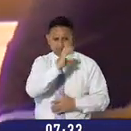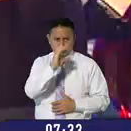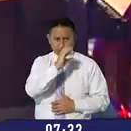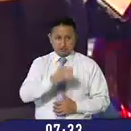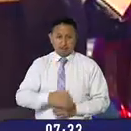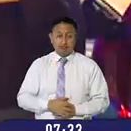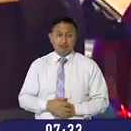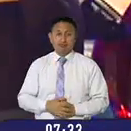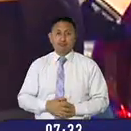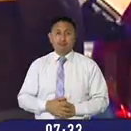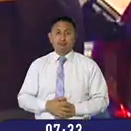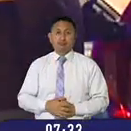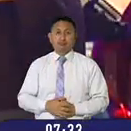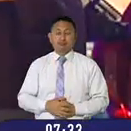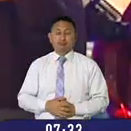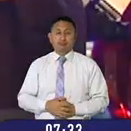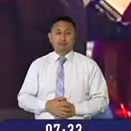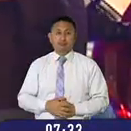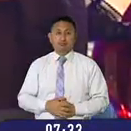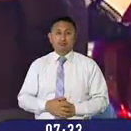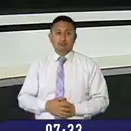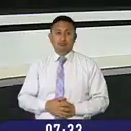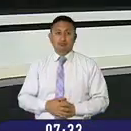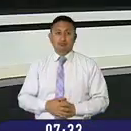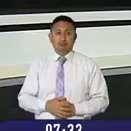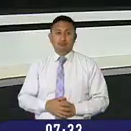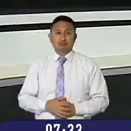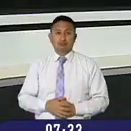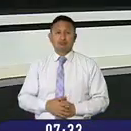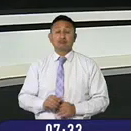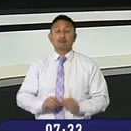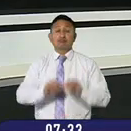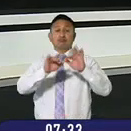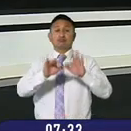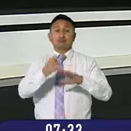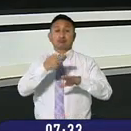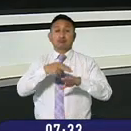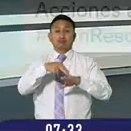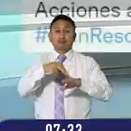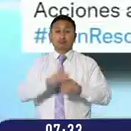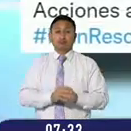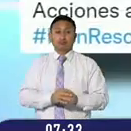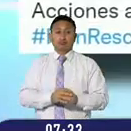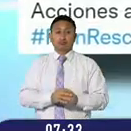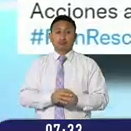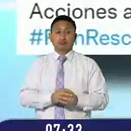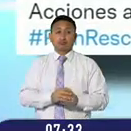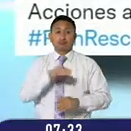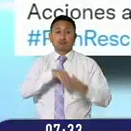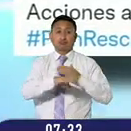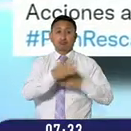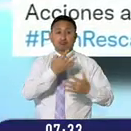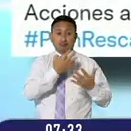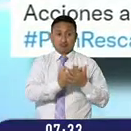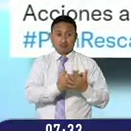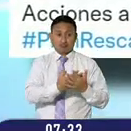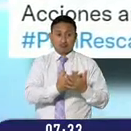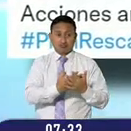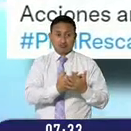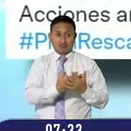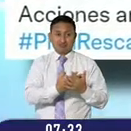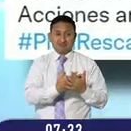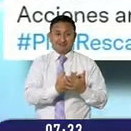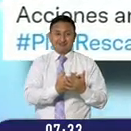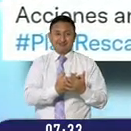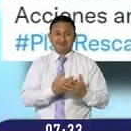informó Adriana Peralta. La Secretaría Nacional de Prisiones informó a través de su cuenta de Twitter que